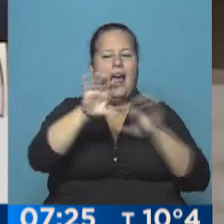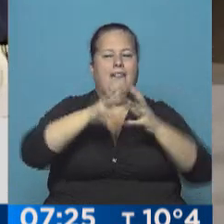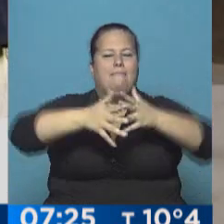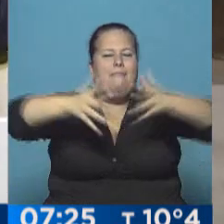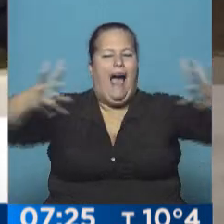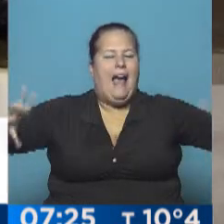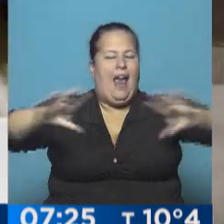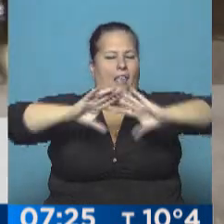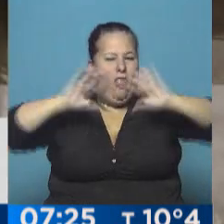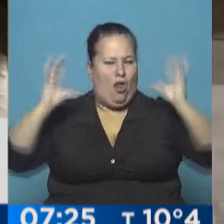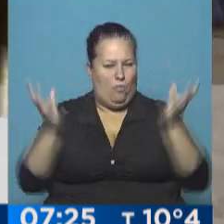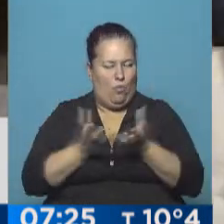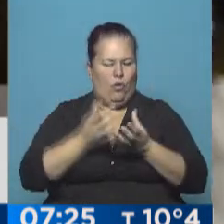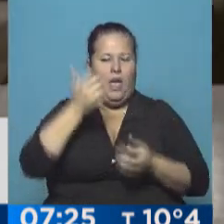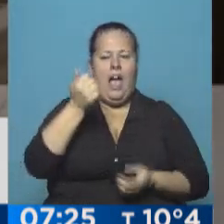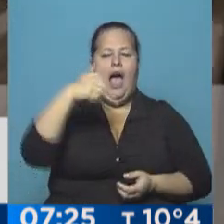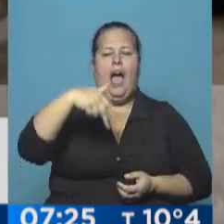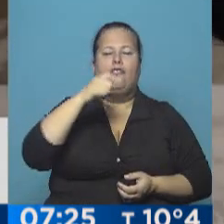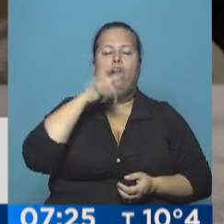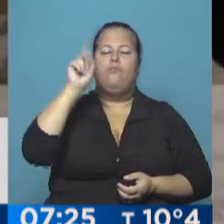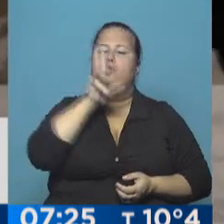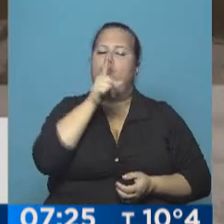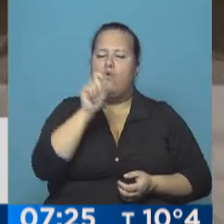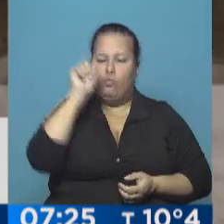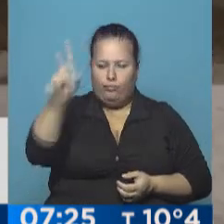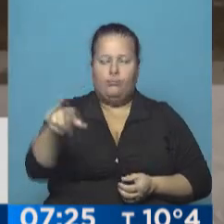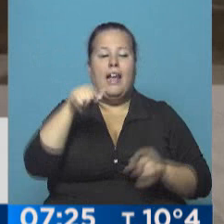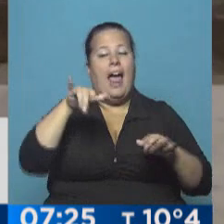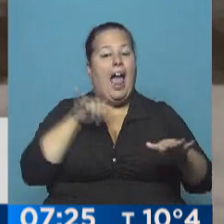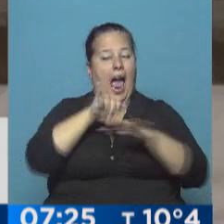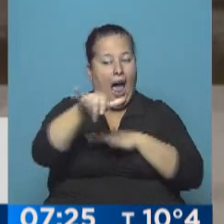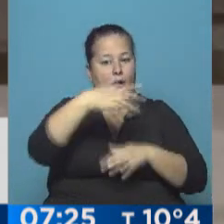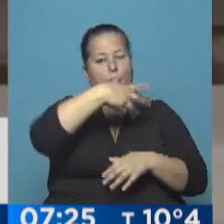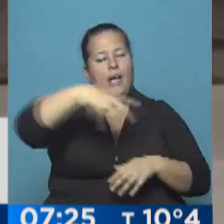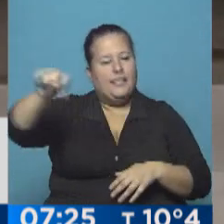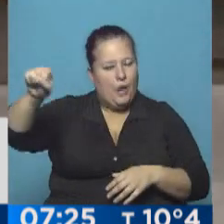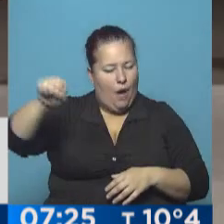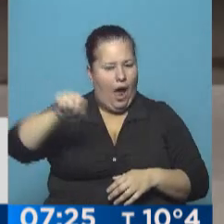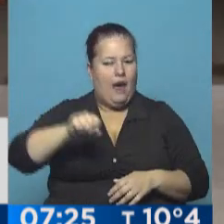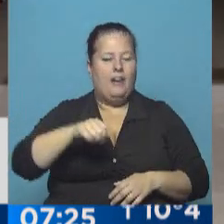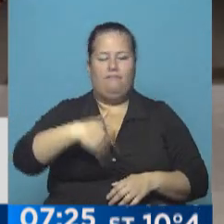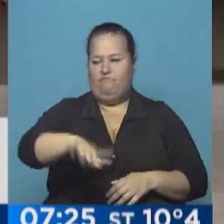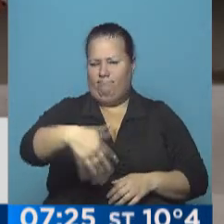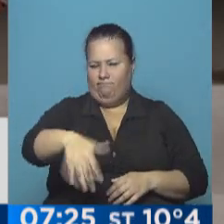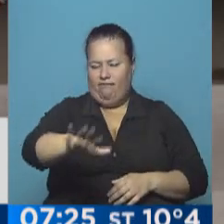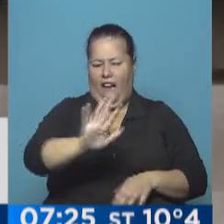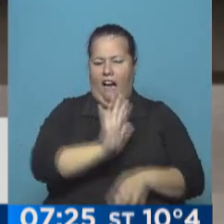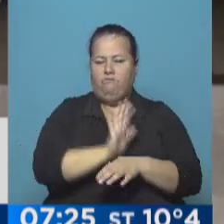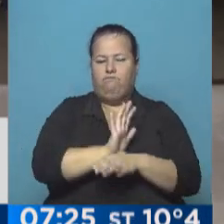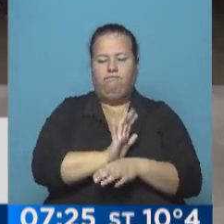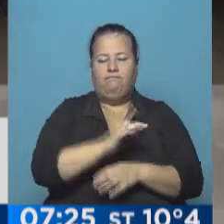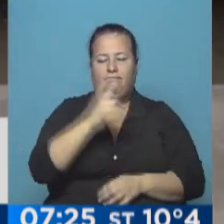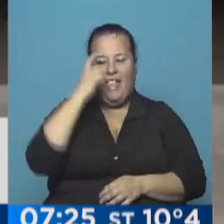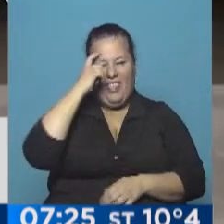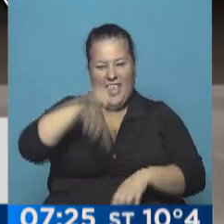grande del mundo el antonov ruso este avión va a trasladar en aproximadamente